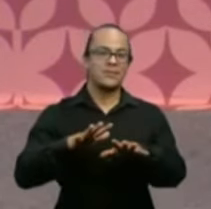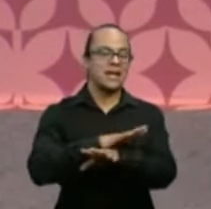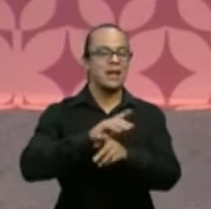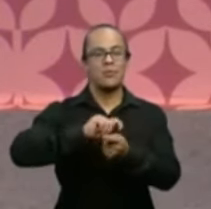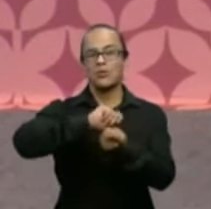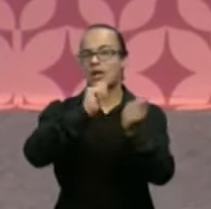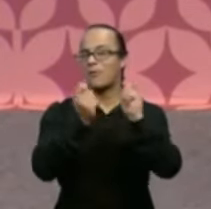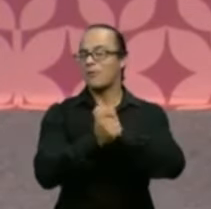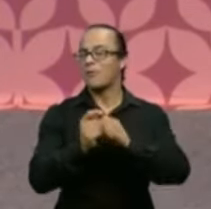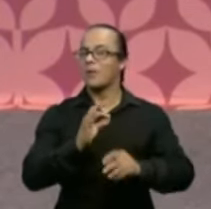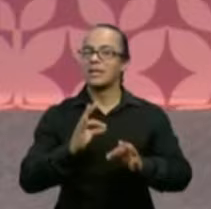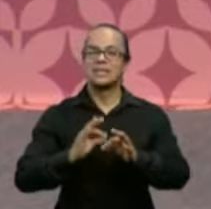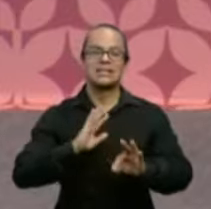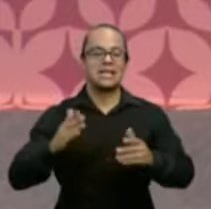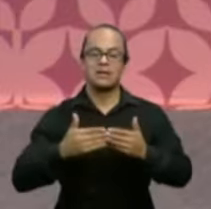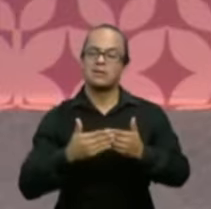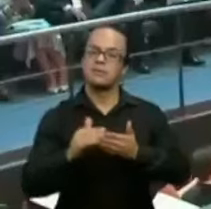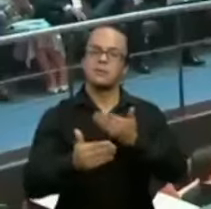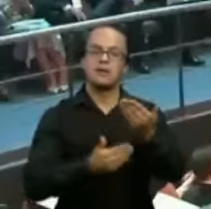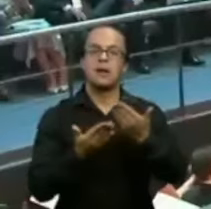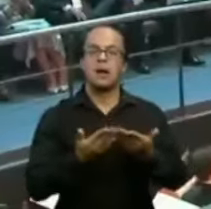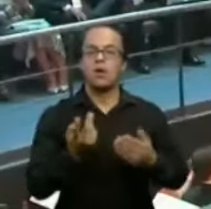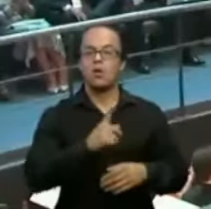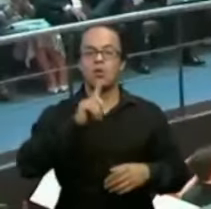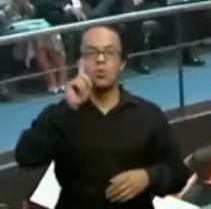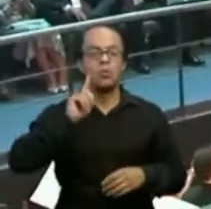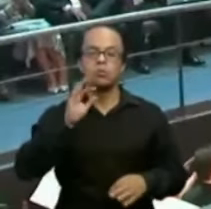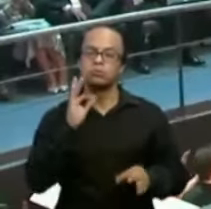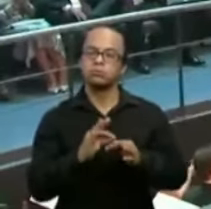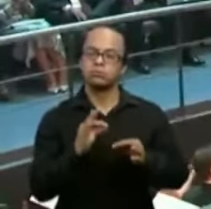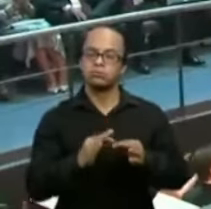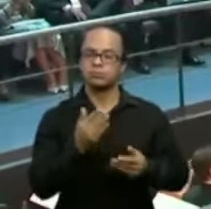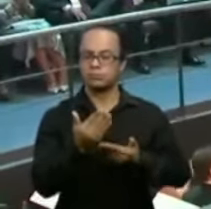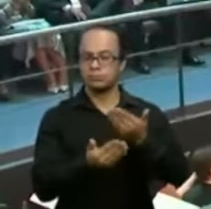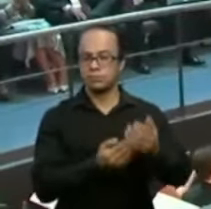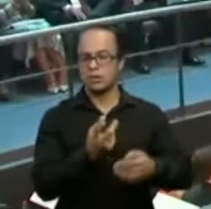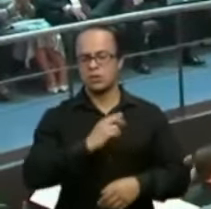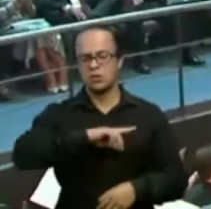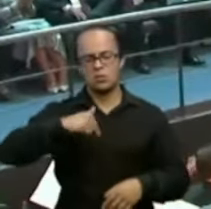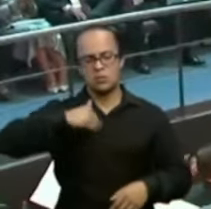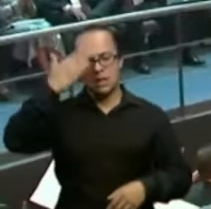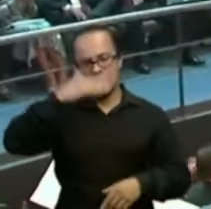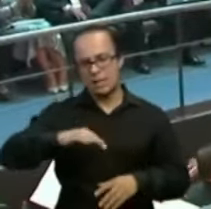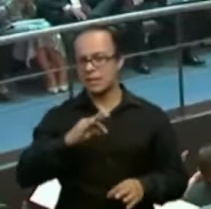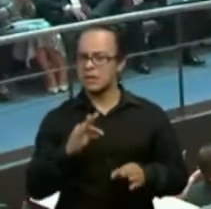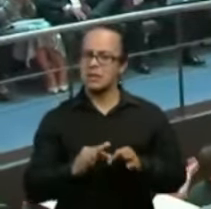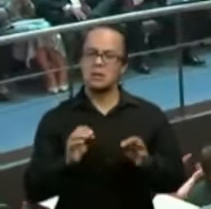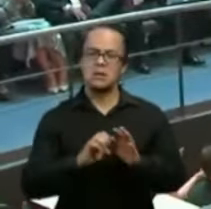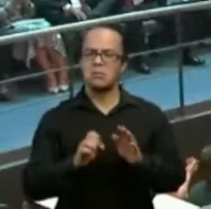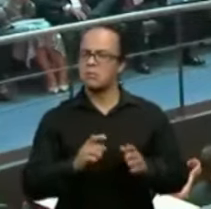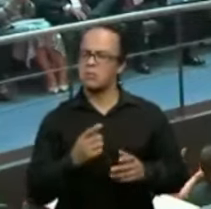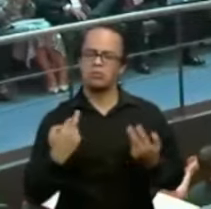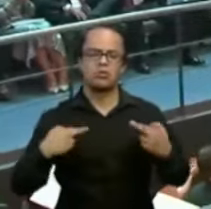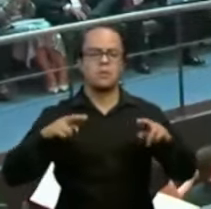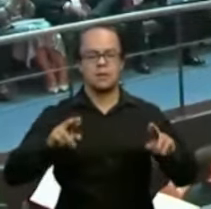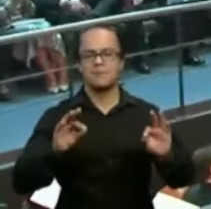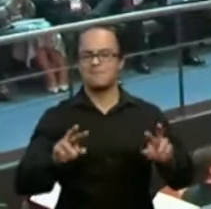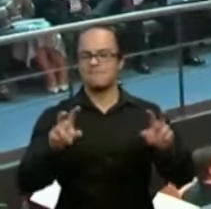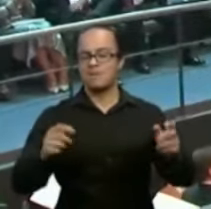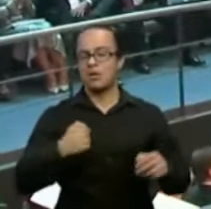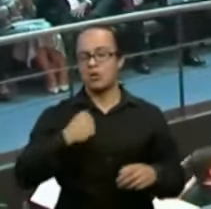llegó, es tiempo de mujeres y lo sabemos hacer y lo vamos a demostrar.